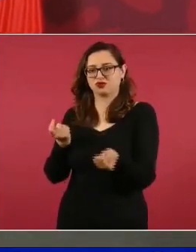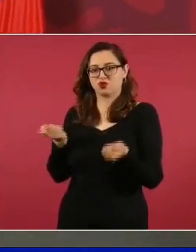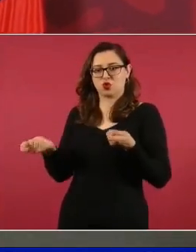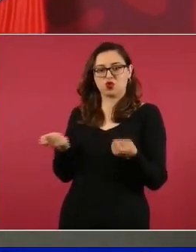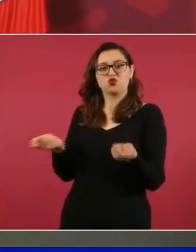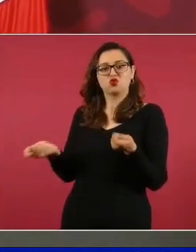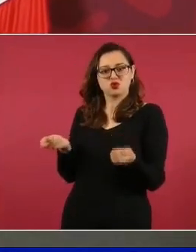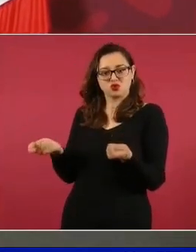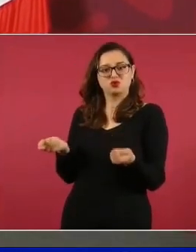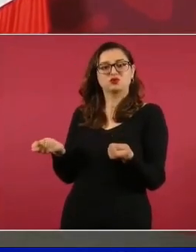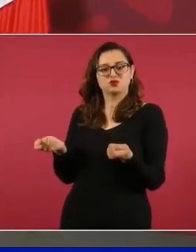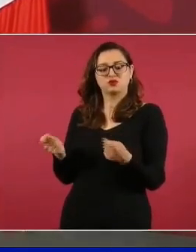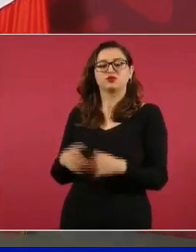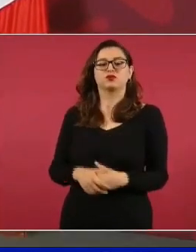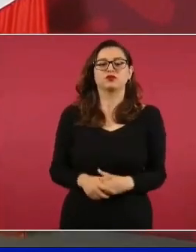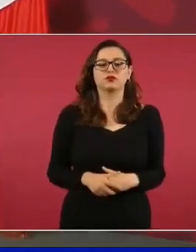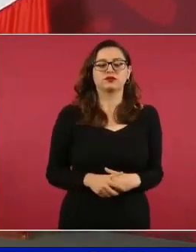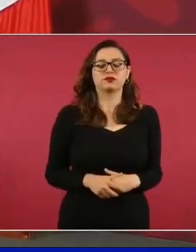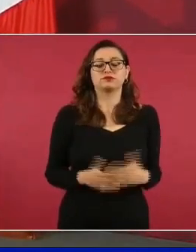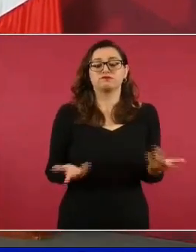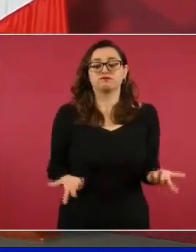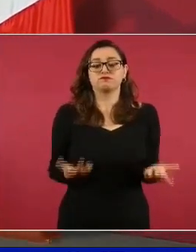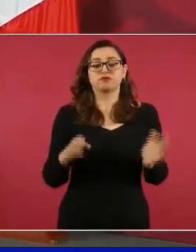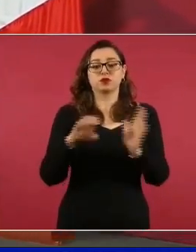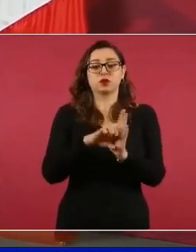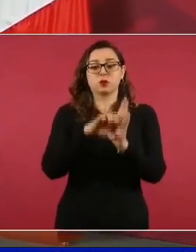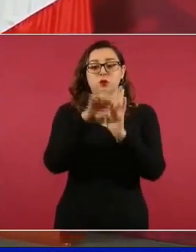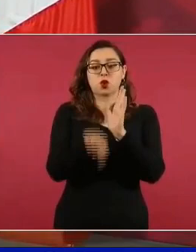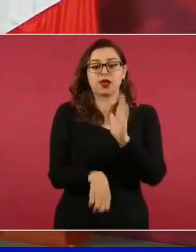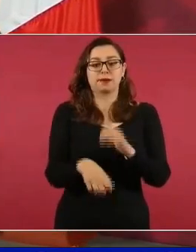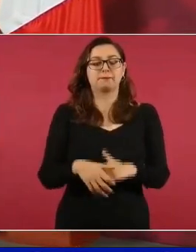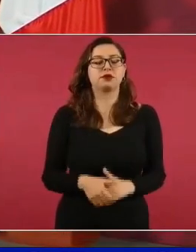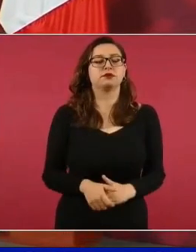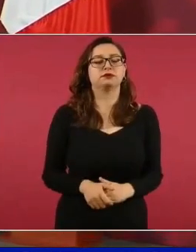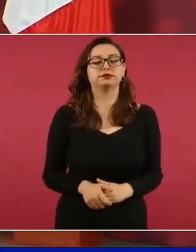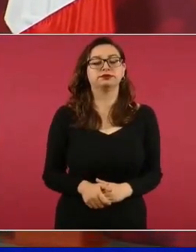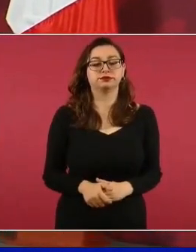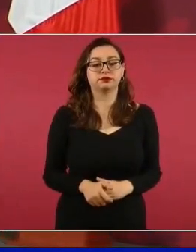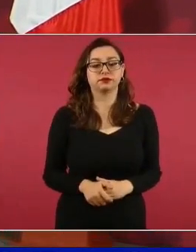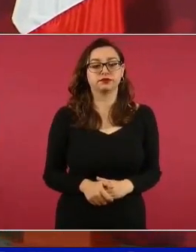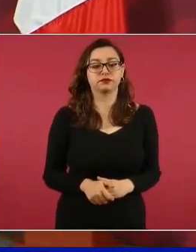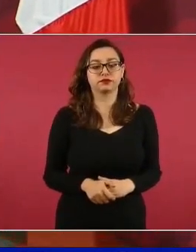Por ejemplo, se tardaron en Estados Unidos